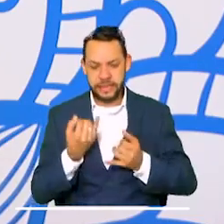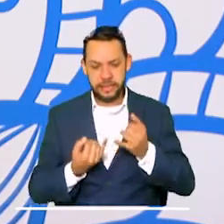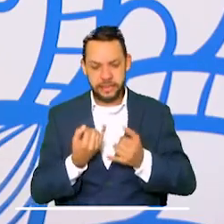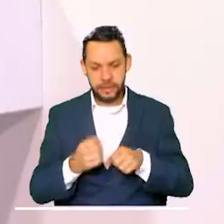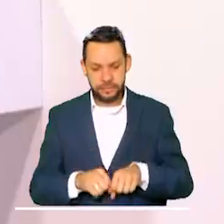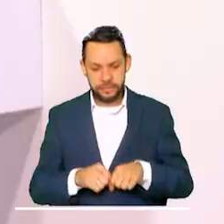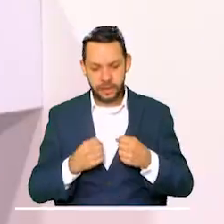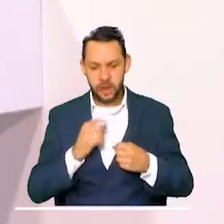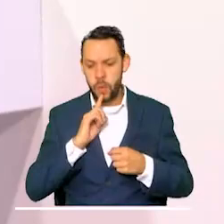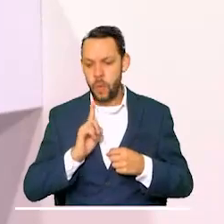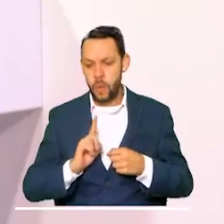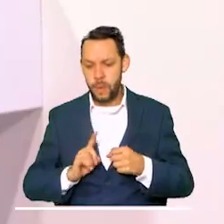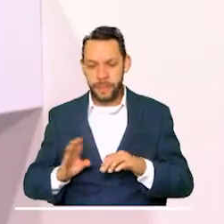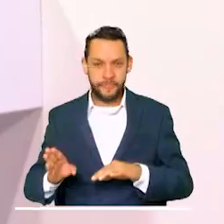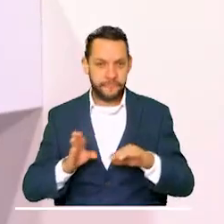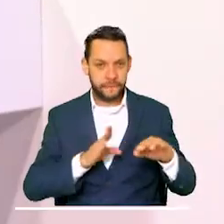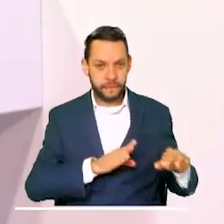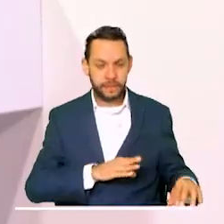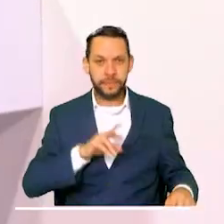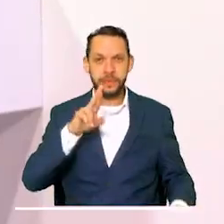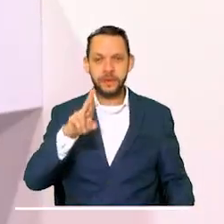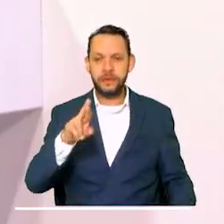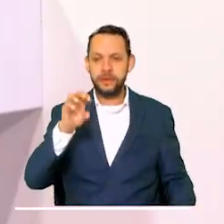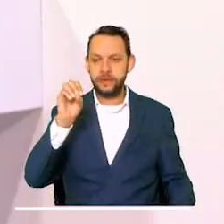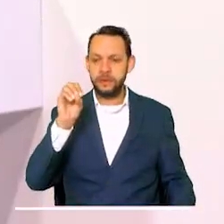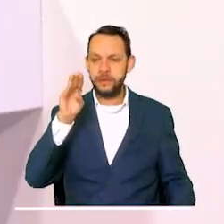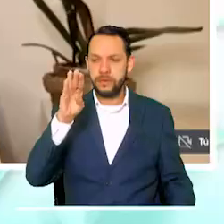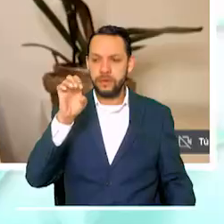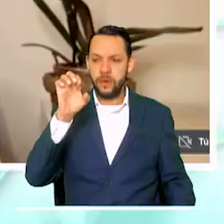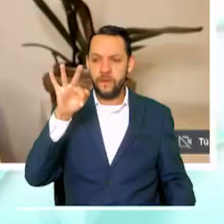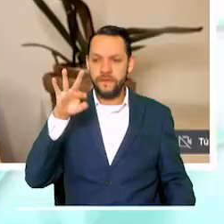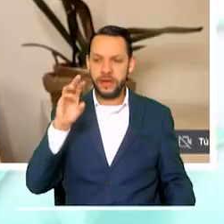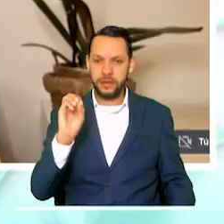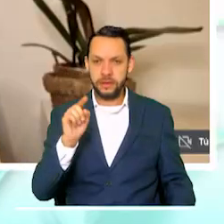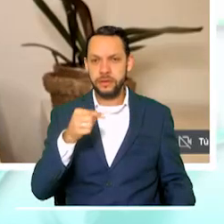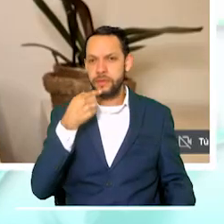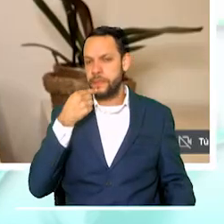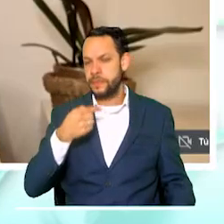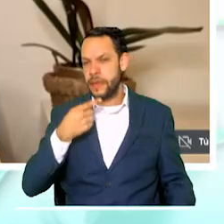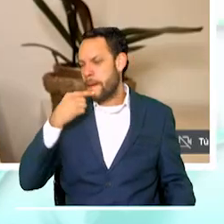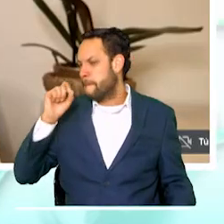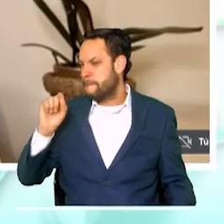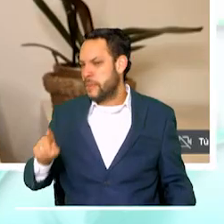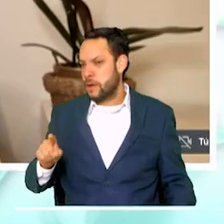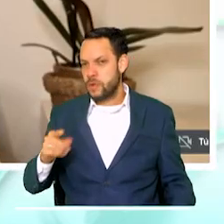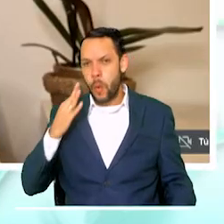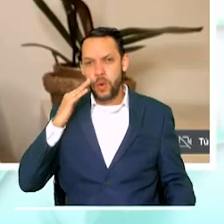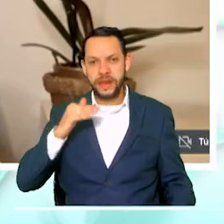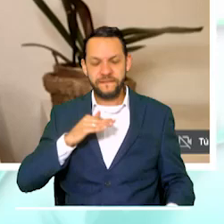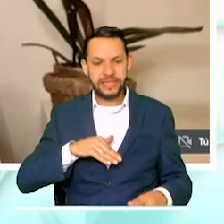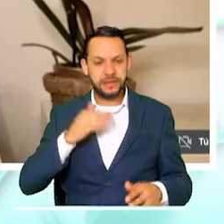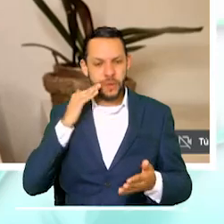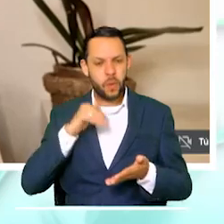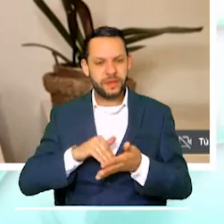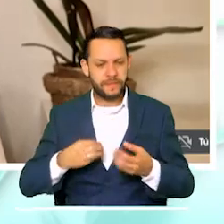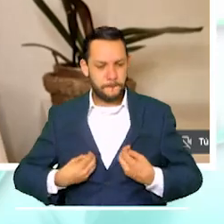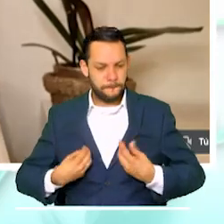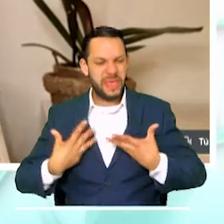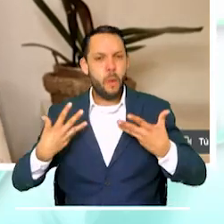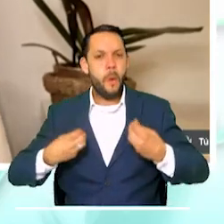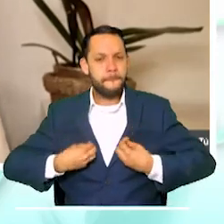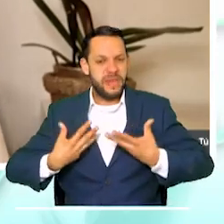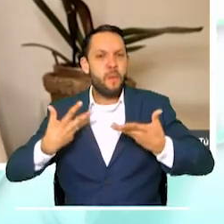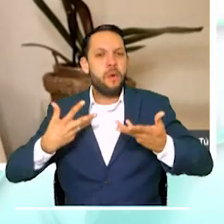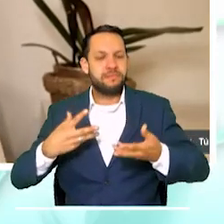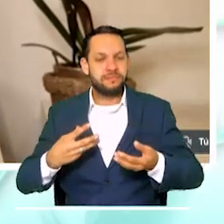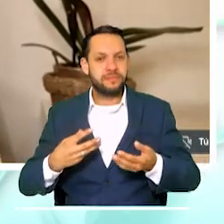Bueno, Roberto, resistir o resiliar, resilir, como se dice en español. Y este